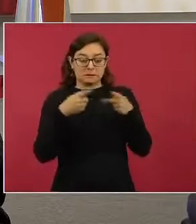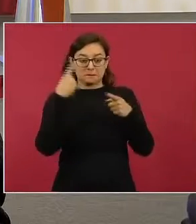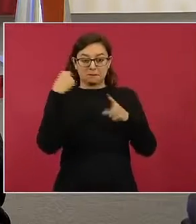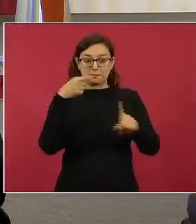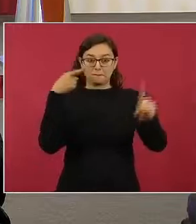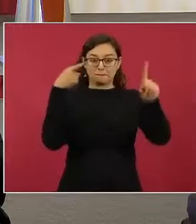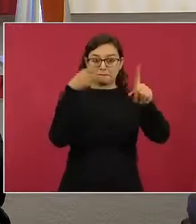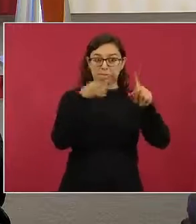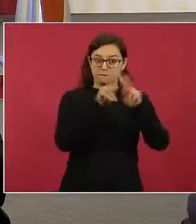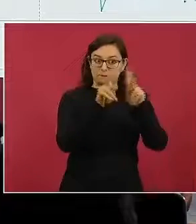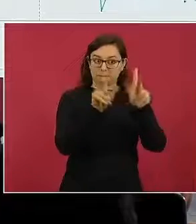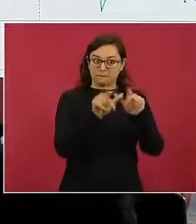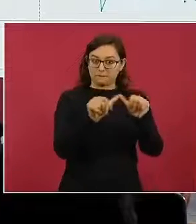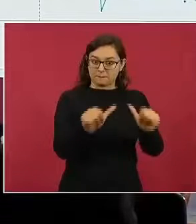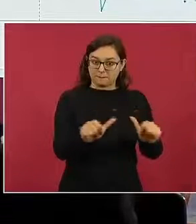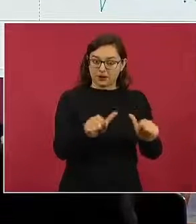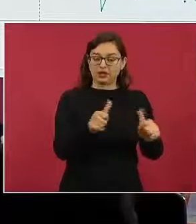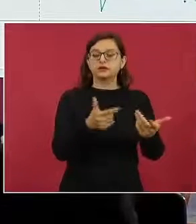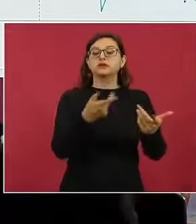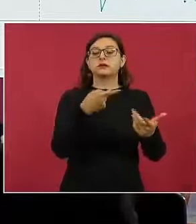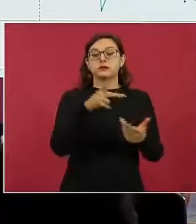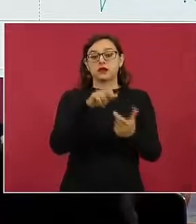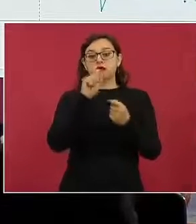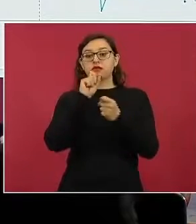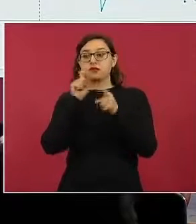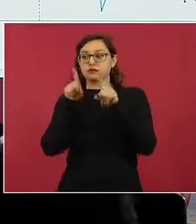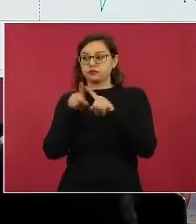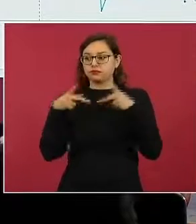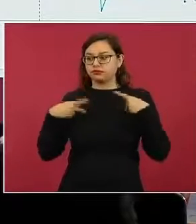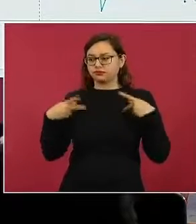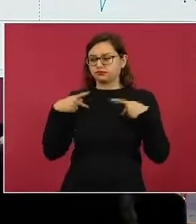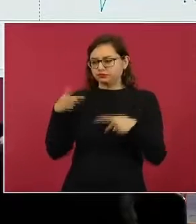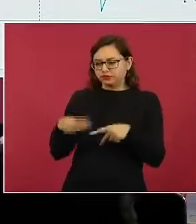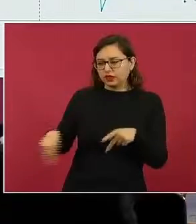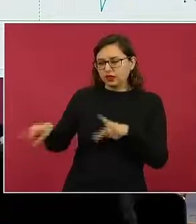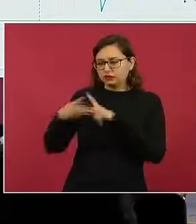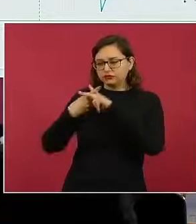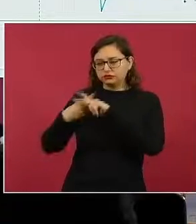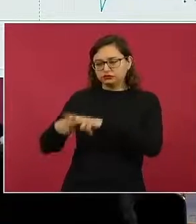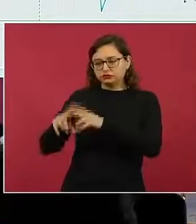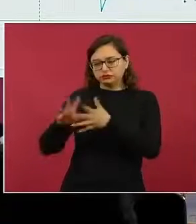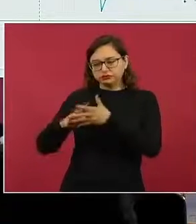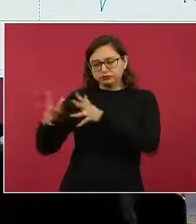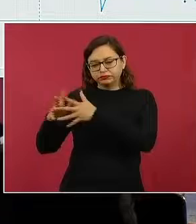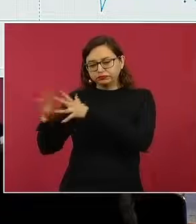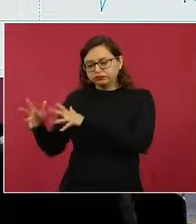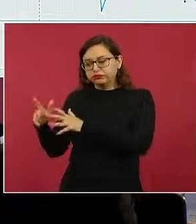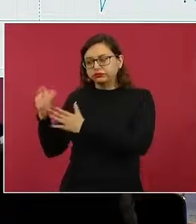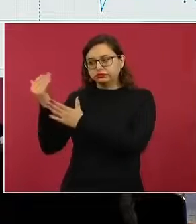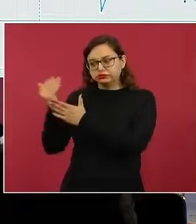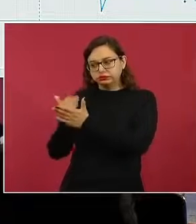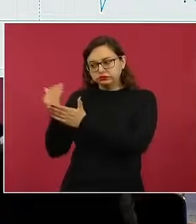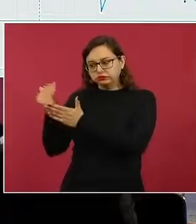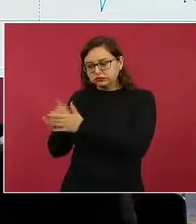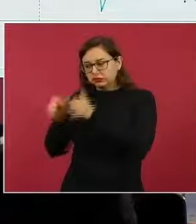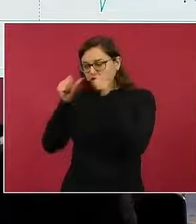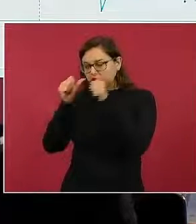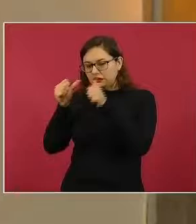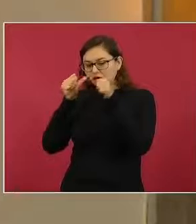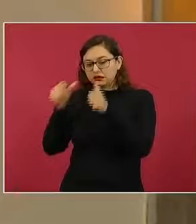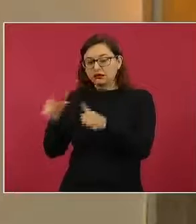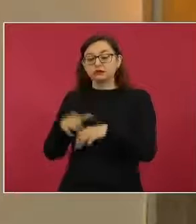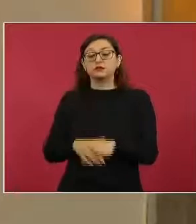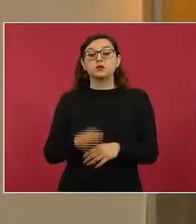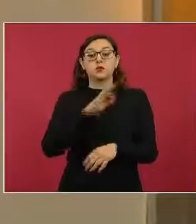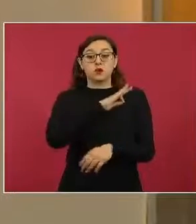atender las causas de fondo. Aquí podemos observar los delitos del fuero federal. Si comparamos los últimos 12 meses del